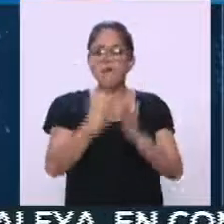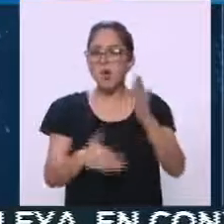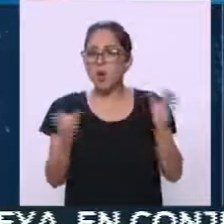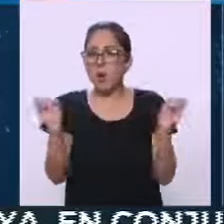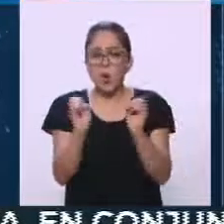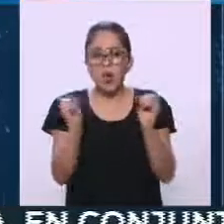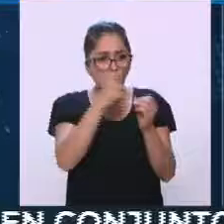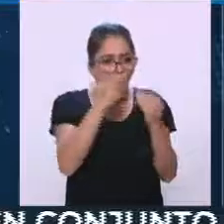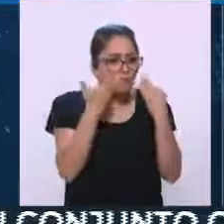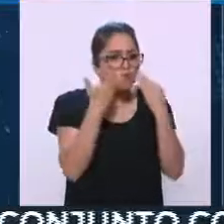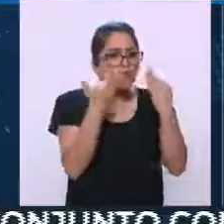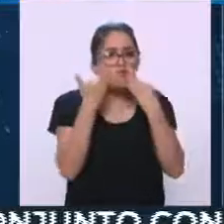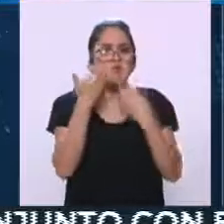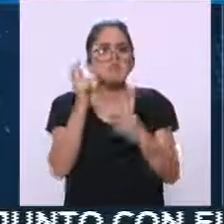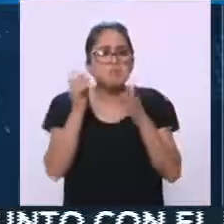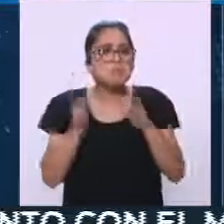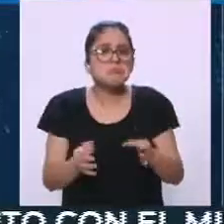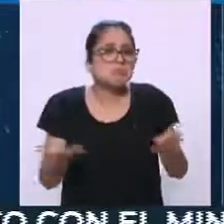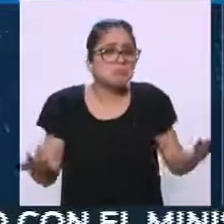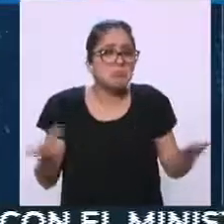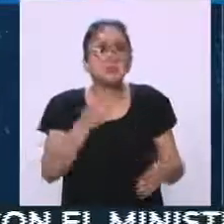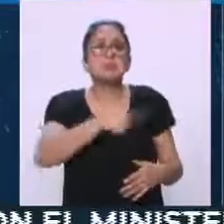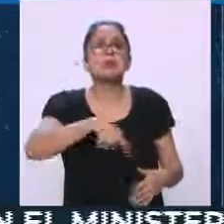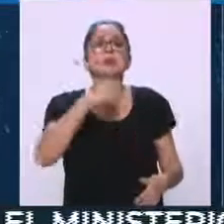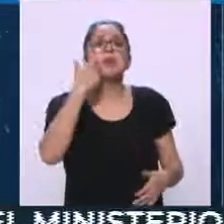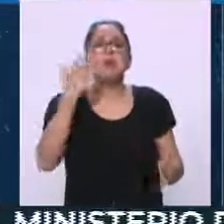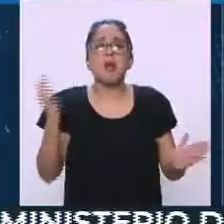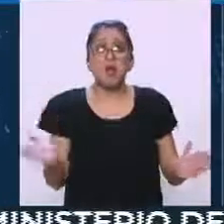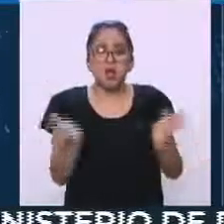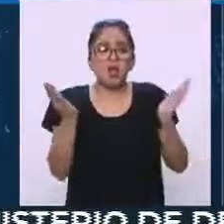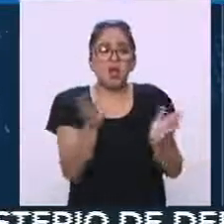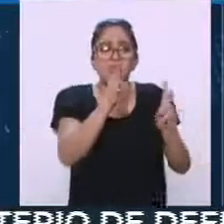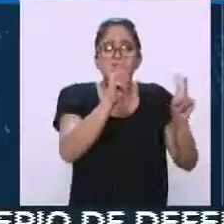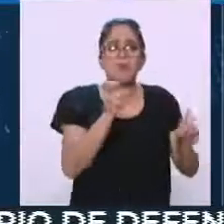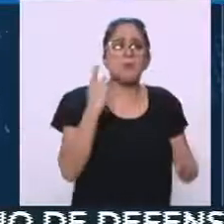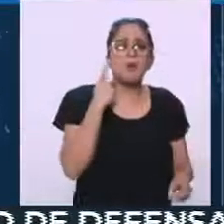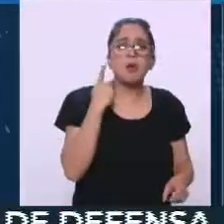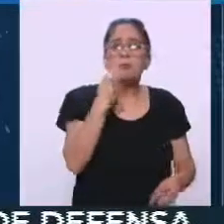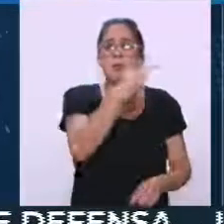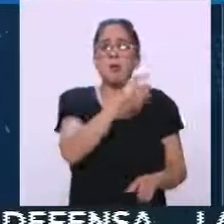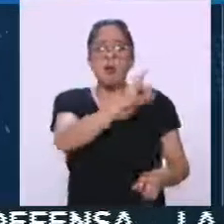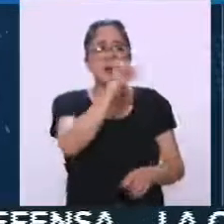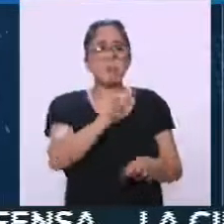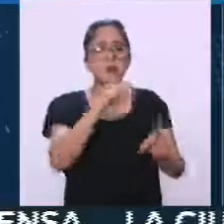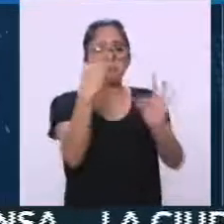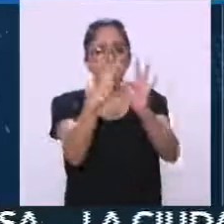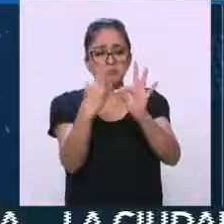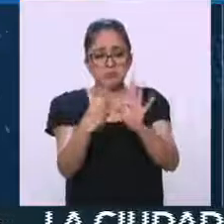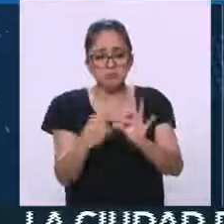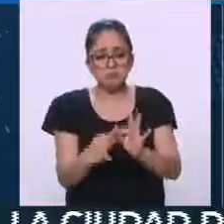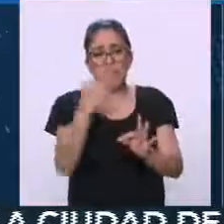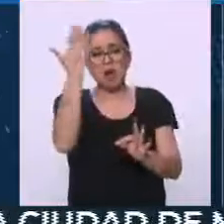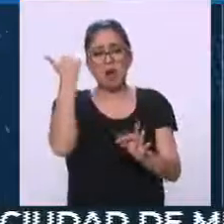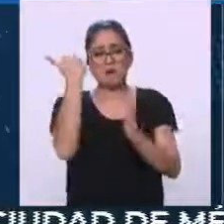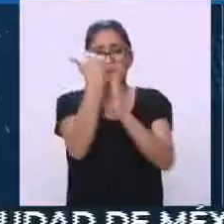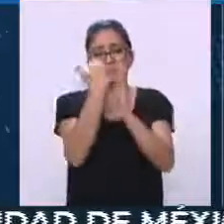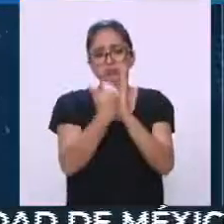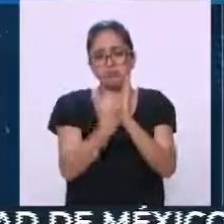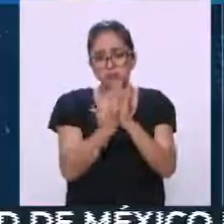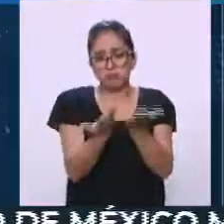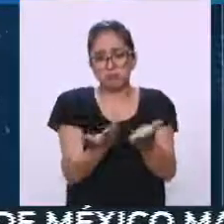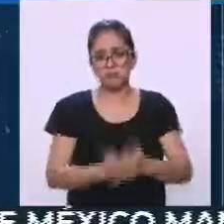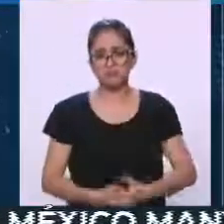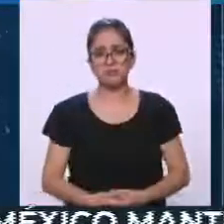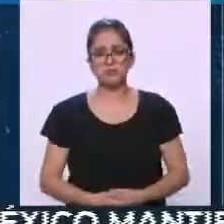obligaciones de transparencia y están hablando de motivaciones políticas, y ellos son los primeros en no cumplir con algunos de los criterios, ¿no? Bueno, ya hacen reuniones